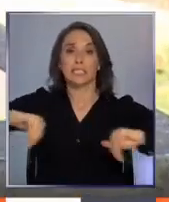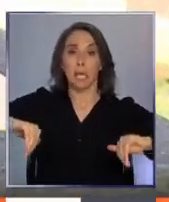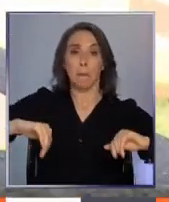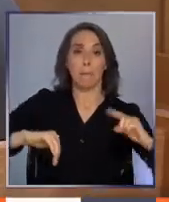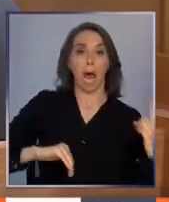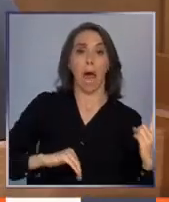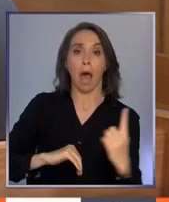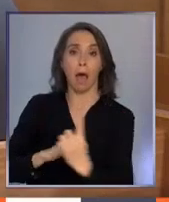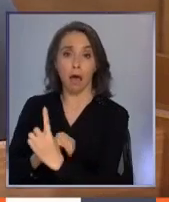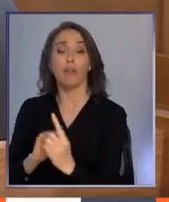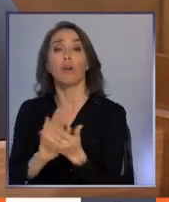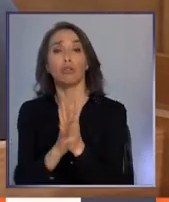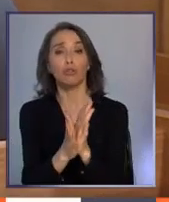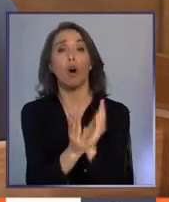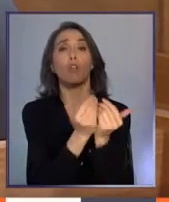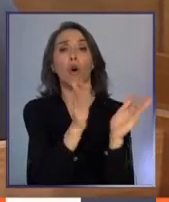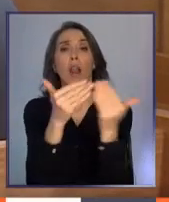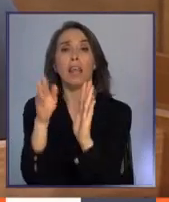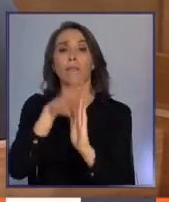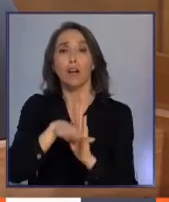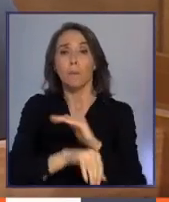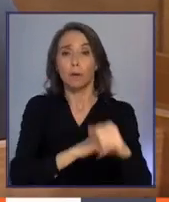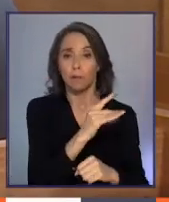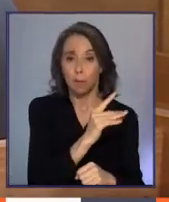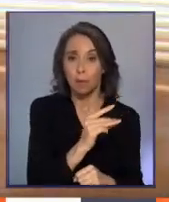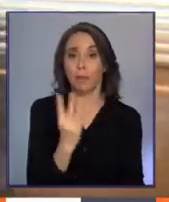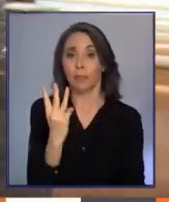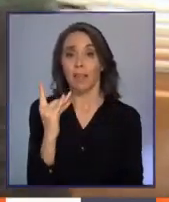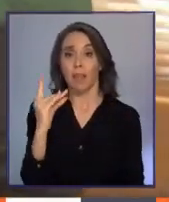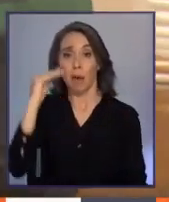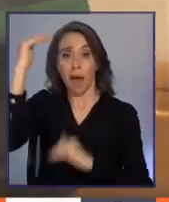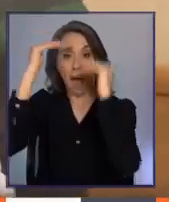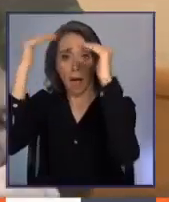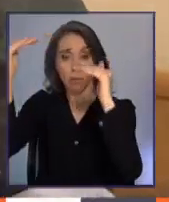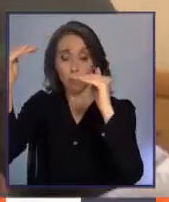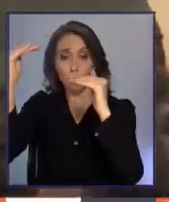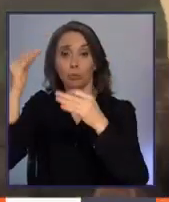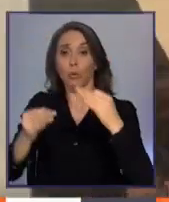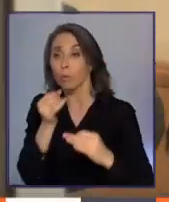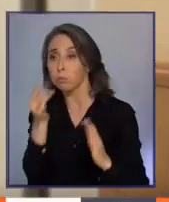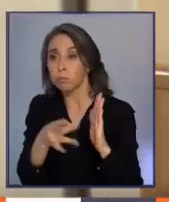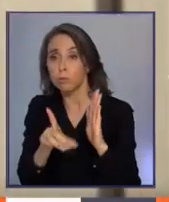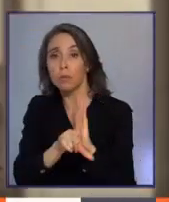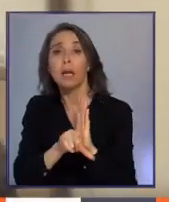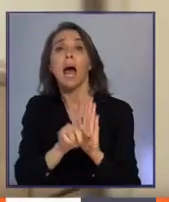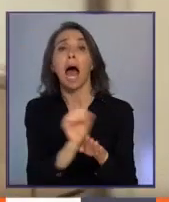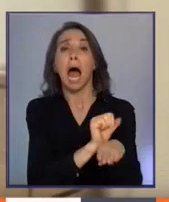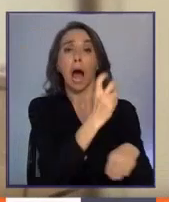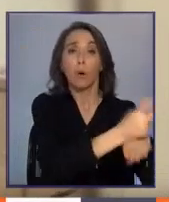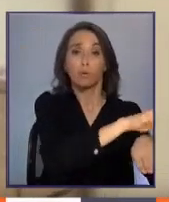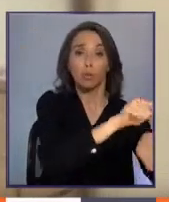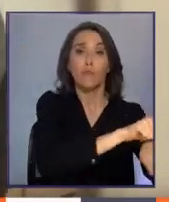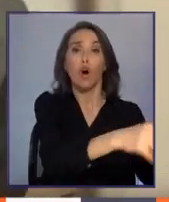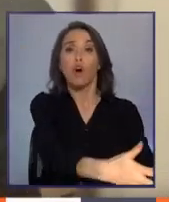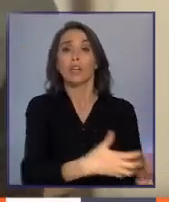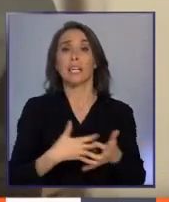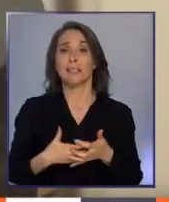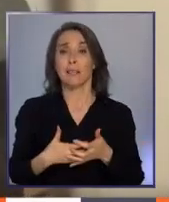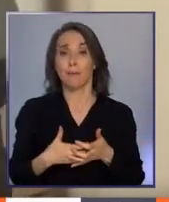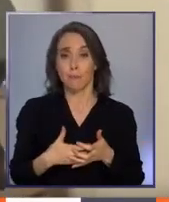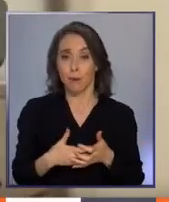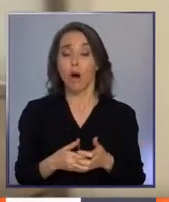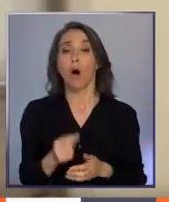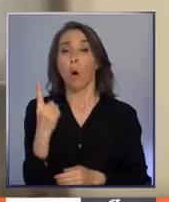menores quedaron en libertad y solo los 3 adultos fueron formalizados por receptación, de los cuales solo uno quedó en